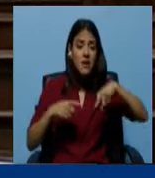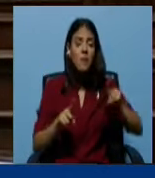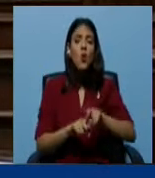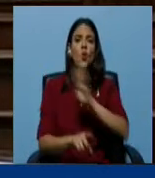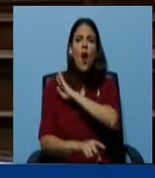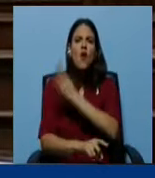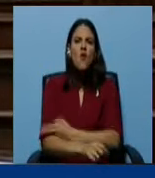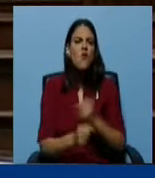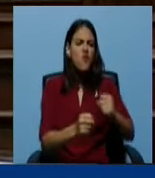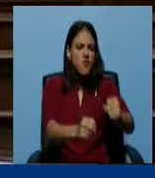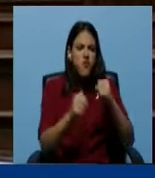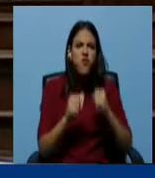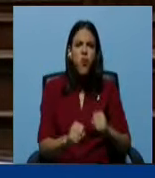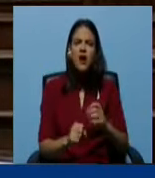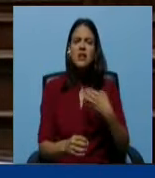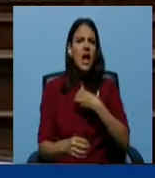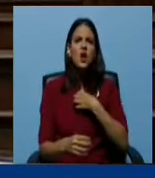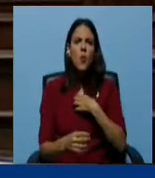inexpugnable,